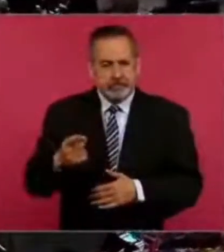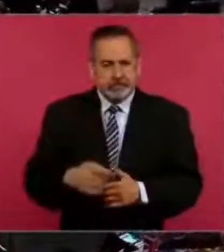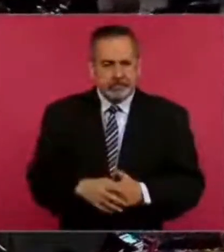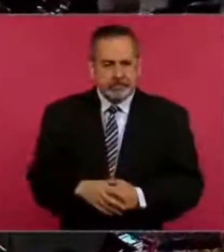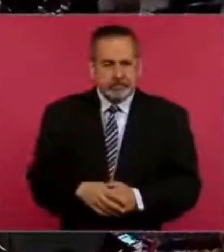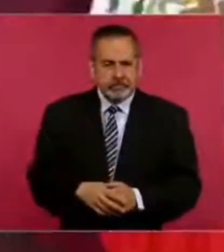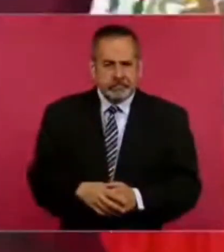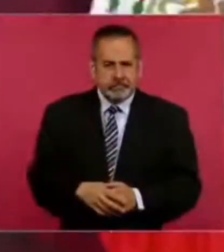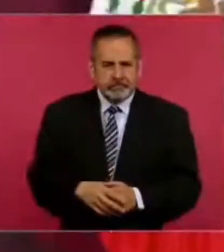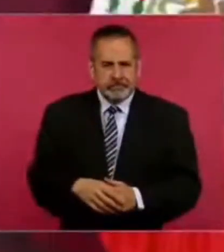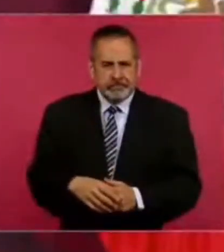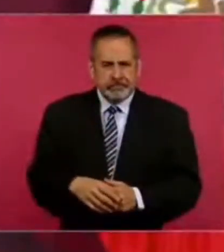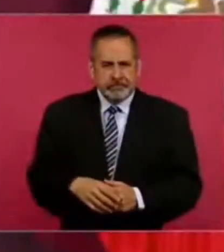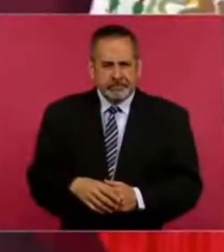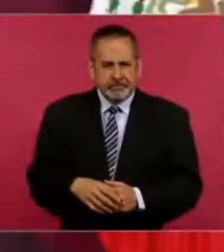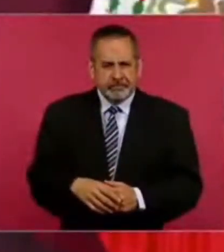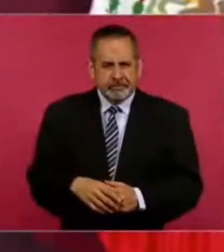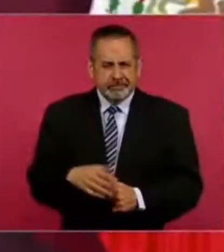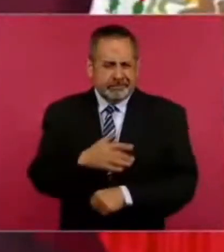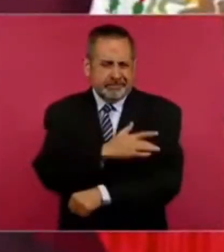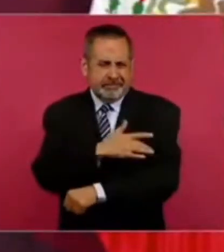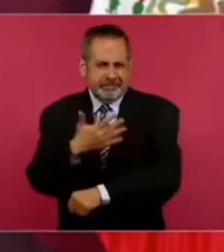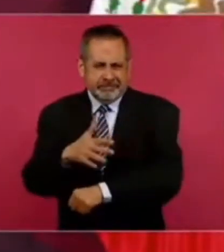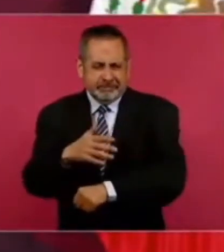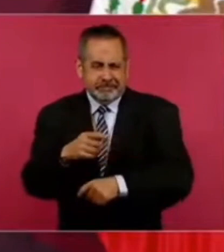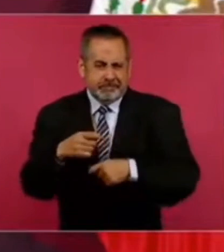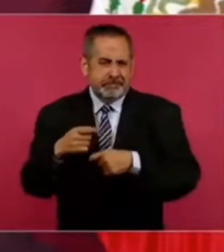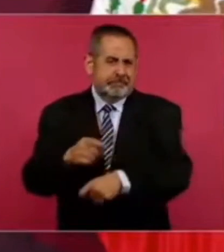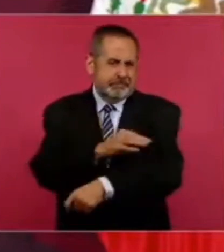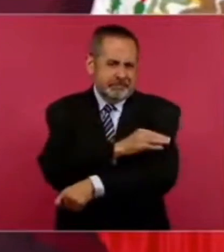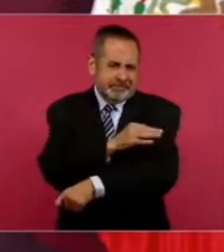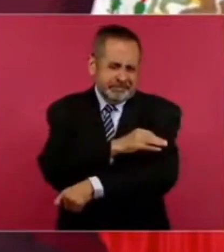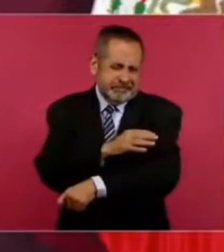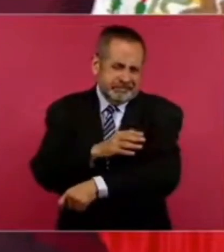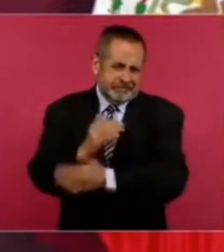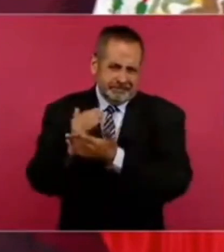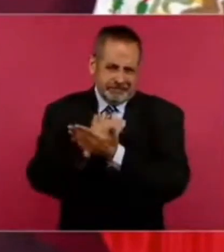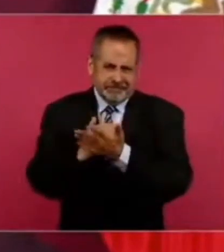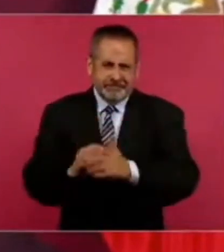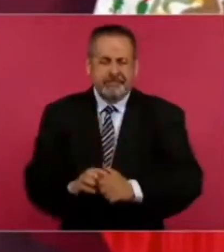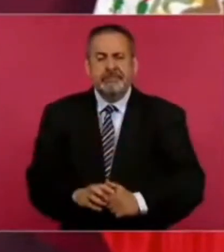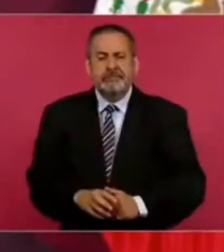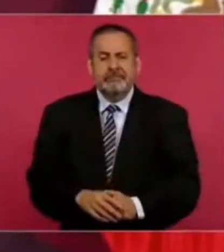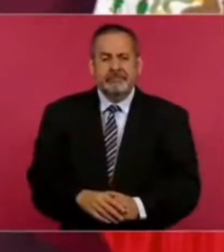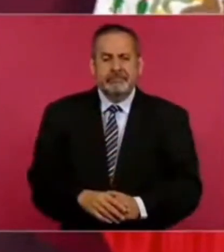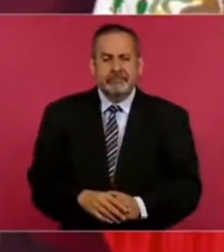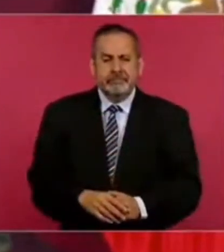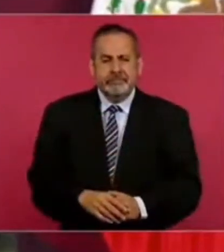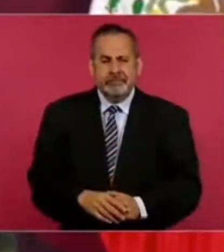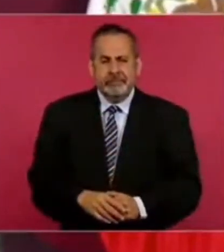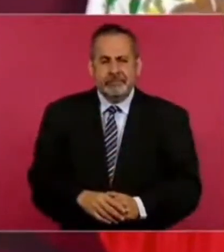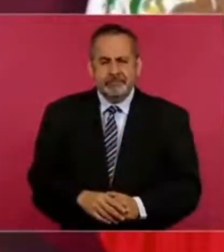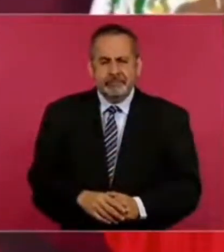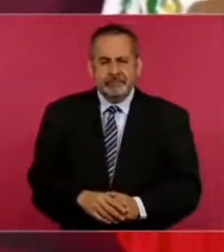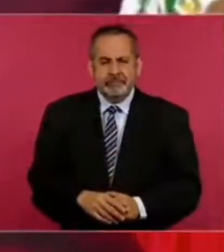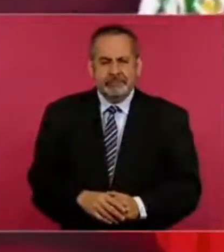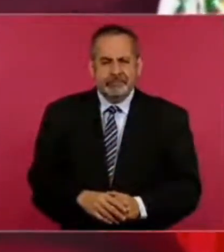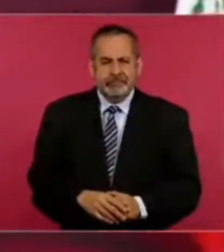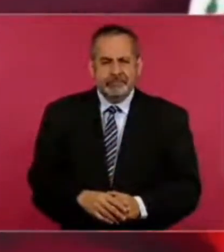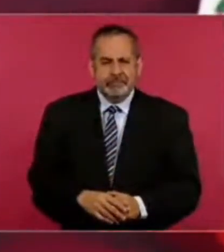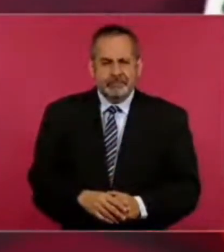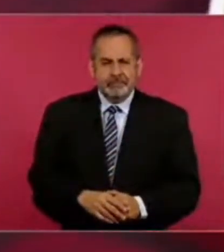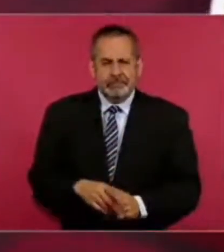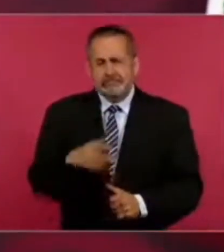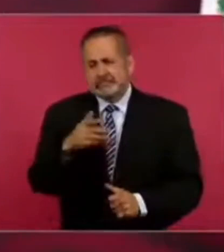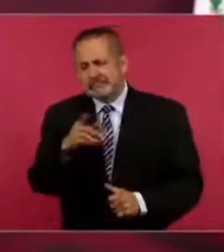para que no me duela tanto la vacuna y para que no vayan a estar